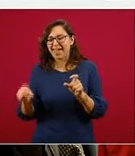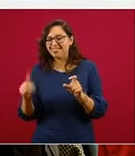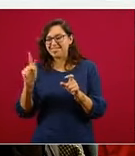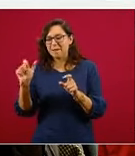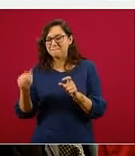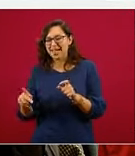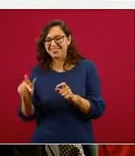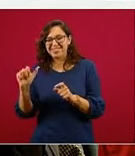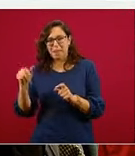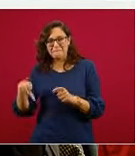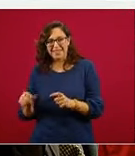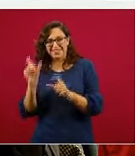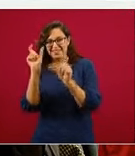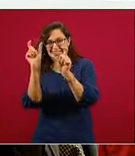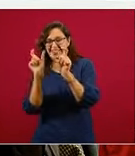familia